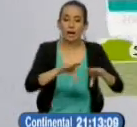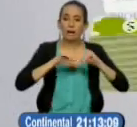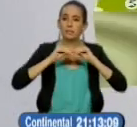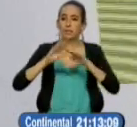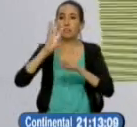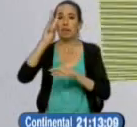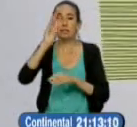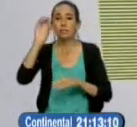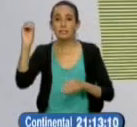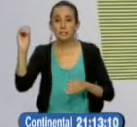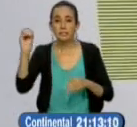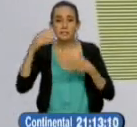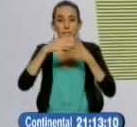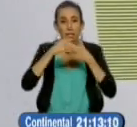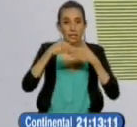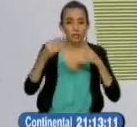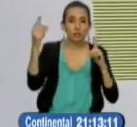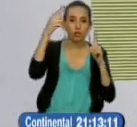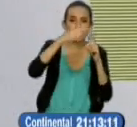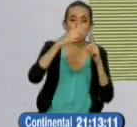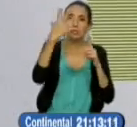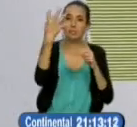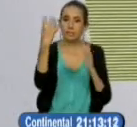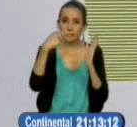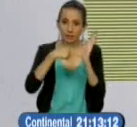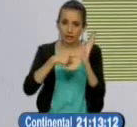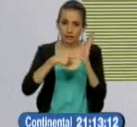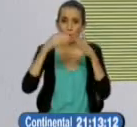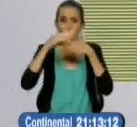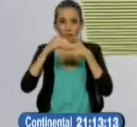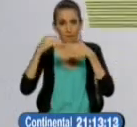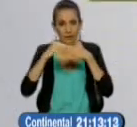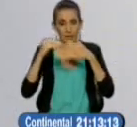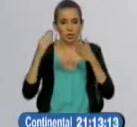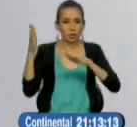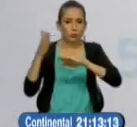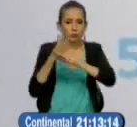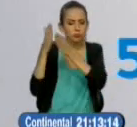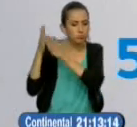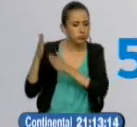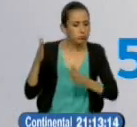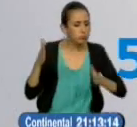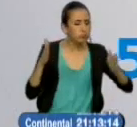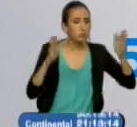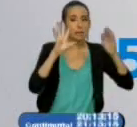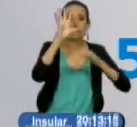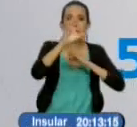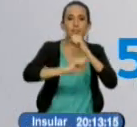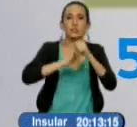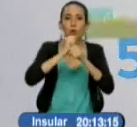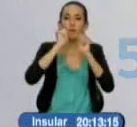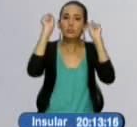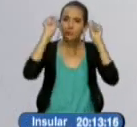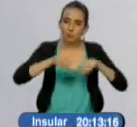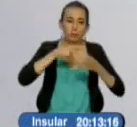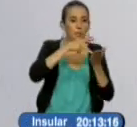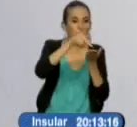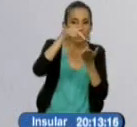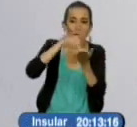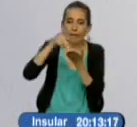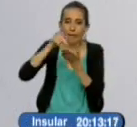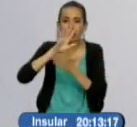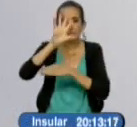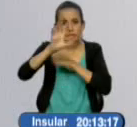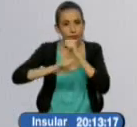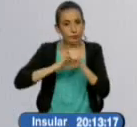desde 600 hasta 15 mil dólares, escúchese bien, con un plazo de hasta 5 años. La gran ventaja de este